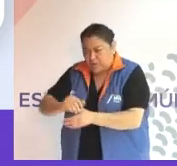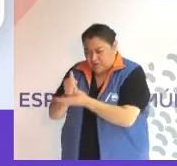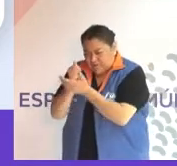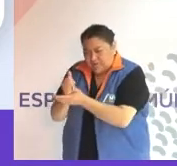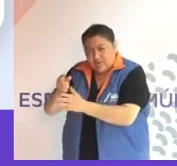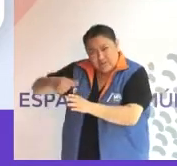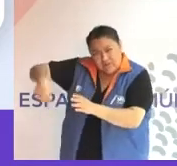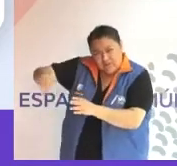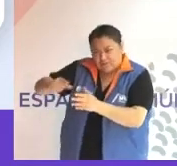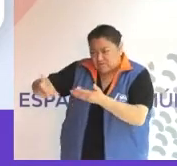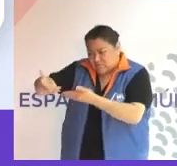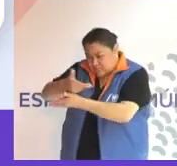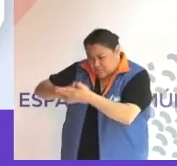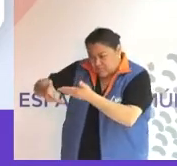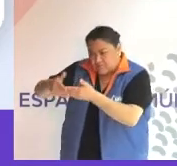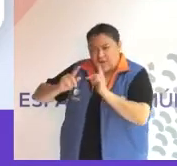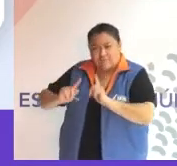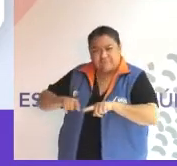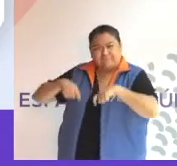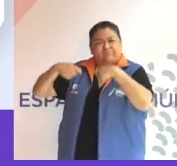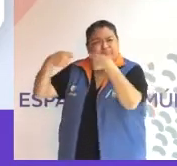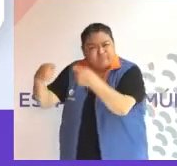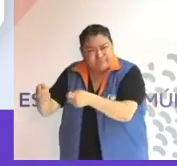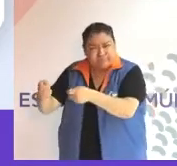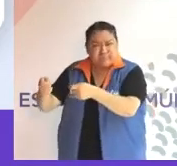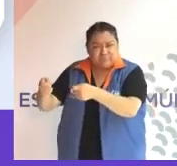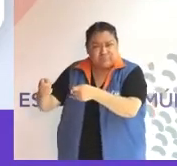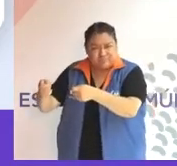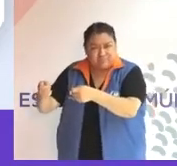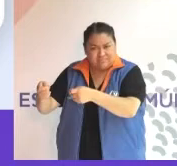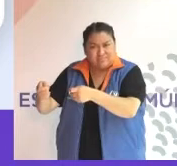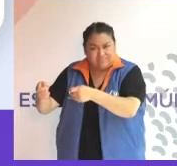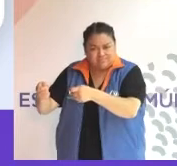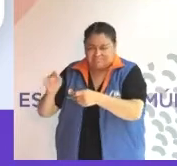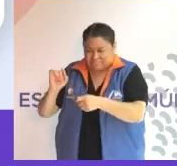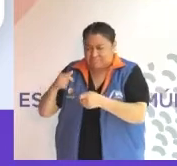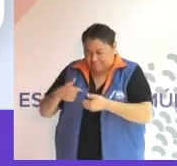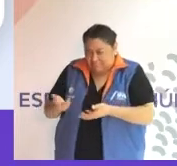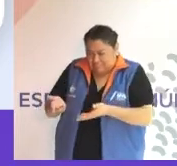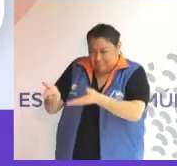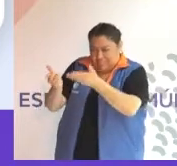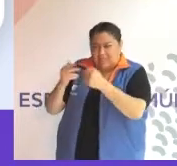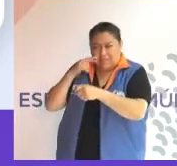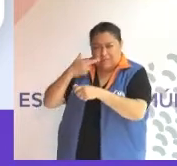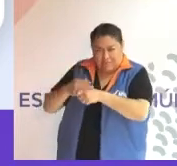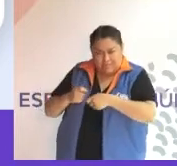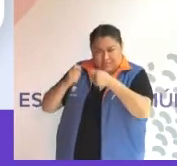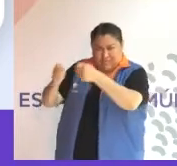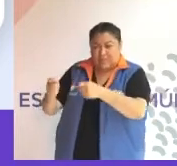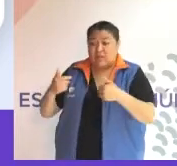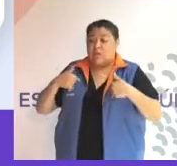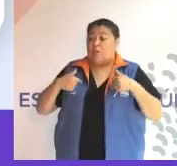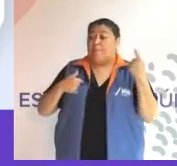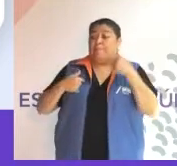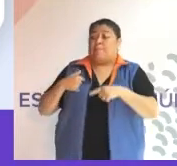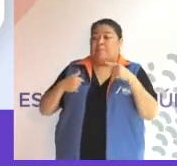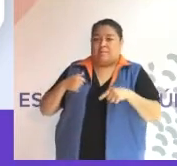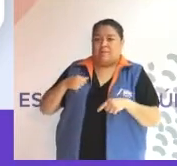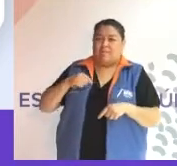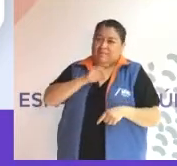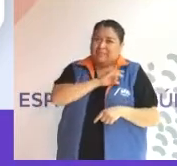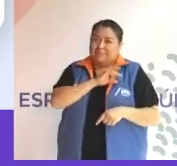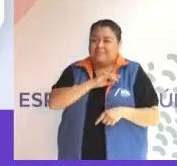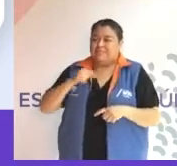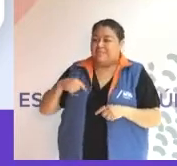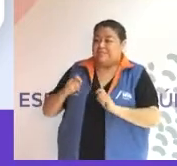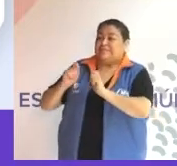que puedan continuar con la causa, aunque perdamos un poco de control de la misma y eso nos dé un poco de miedo. Estos son los